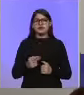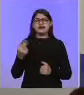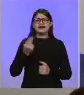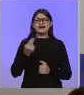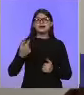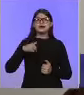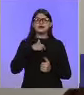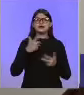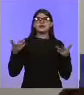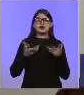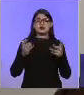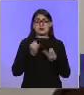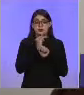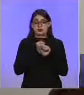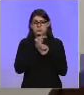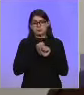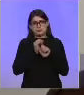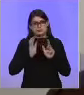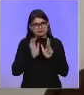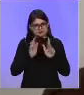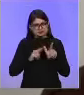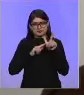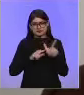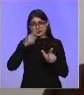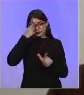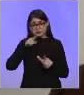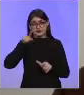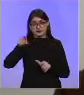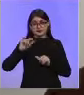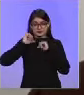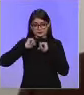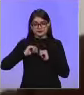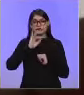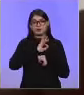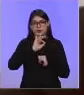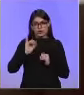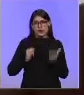procedencia de la investigación a fin de que el INE determine lo conducente. Gracias, presidente.